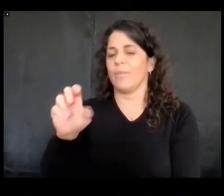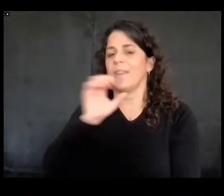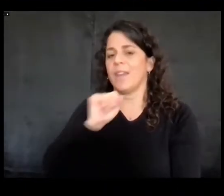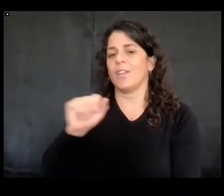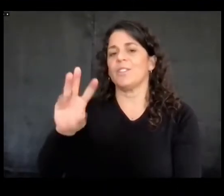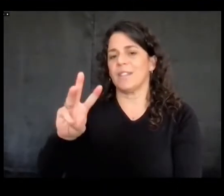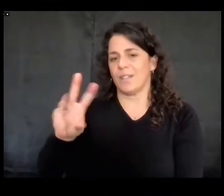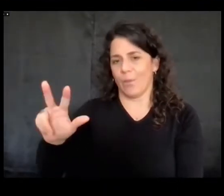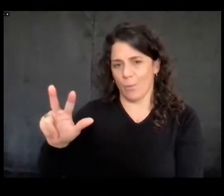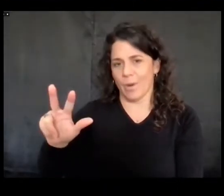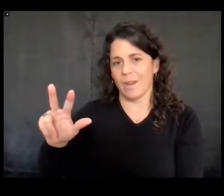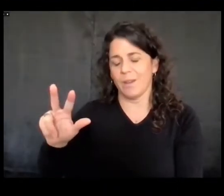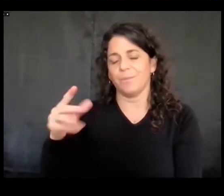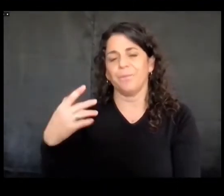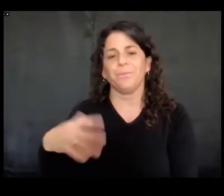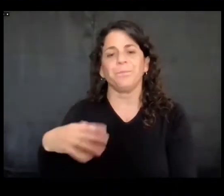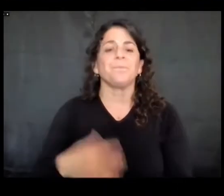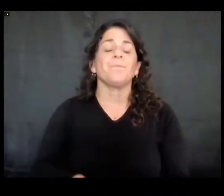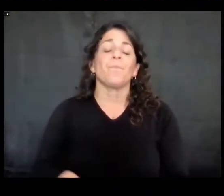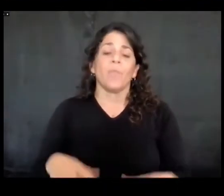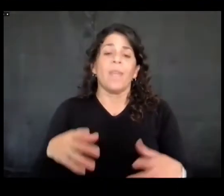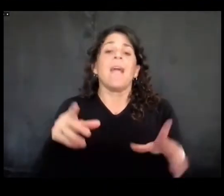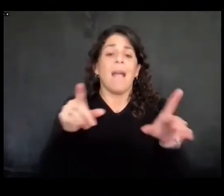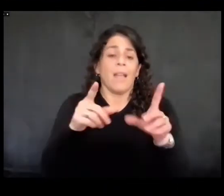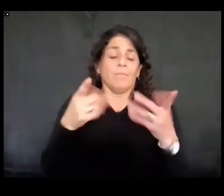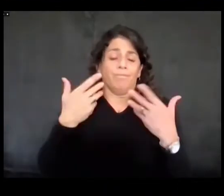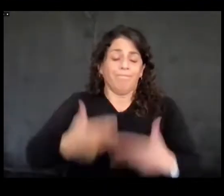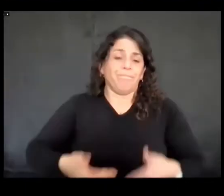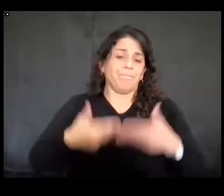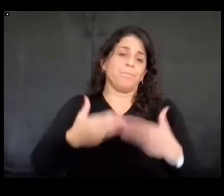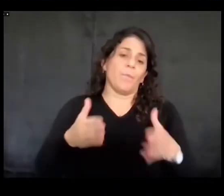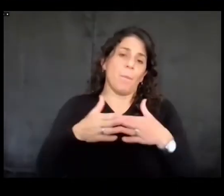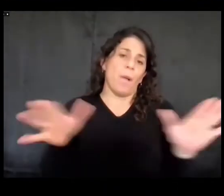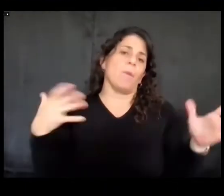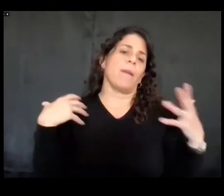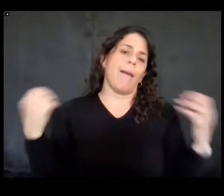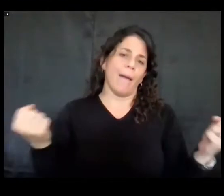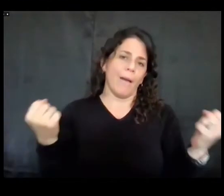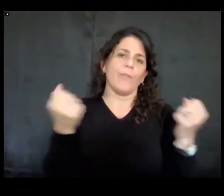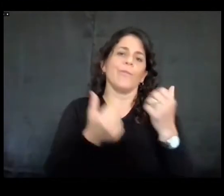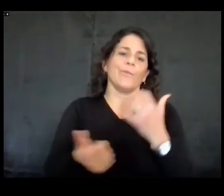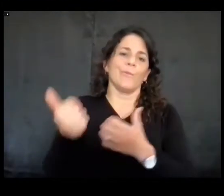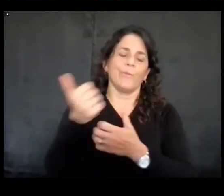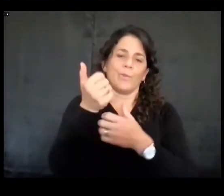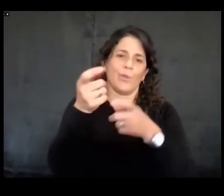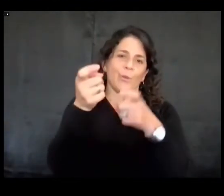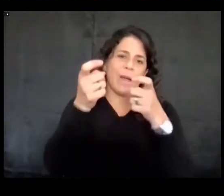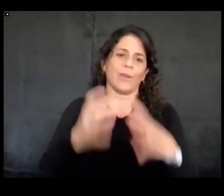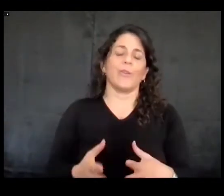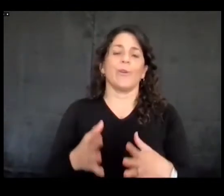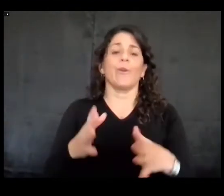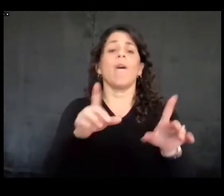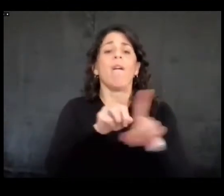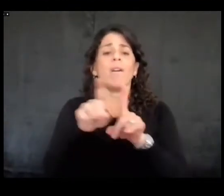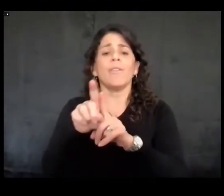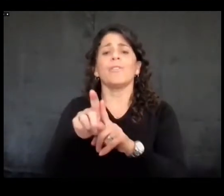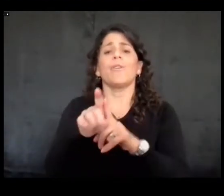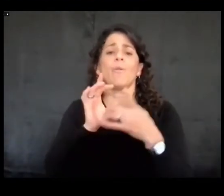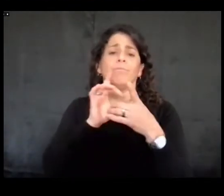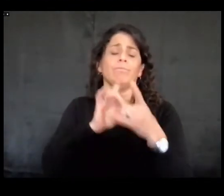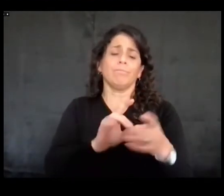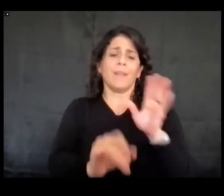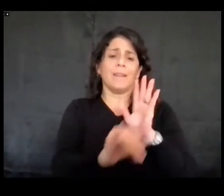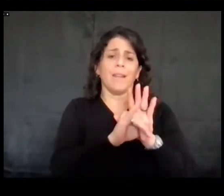63 años como directora de salud pública y como una mujer acción americana que estoy